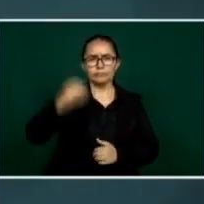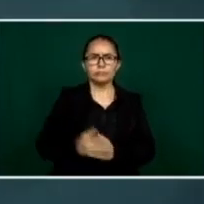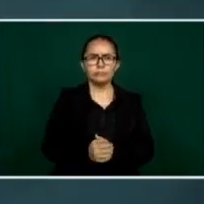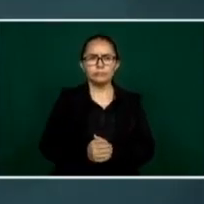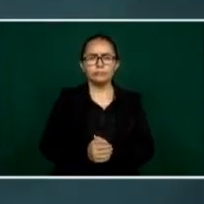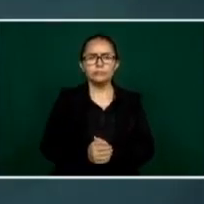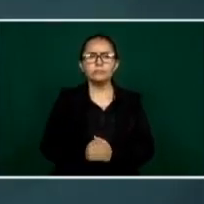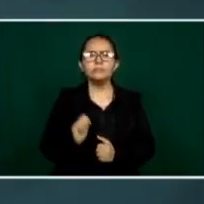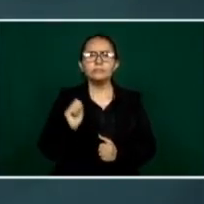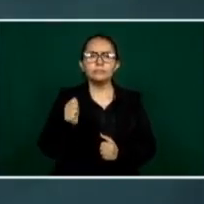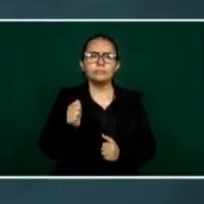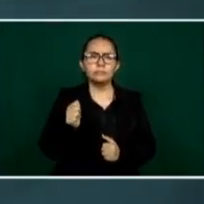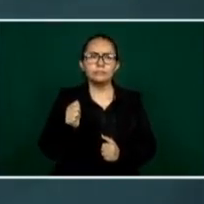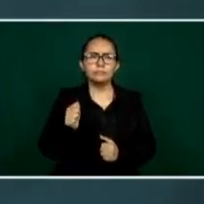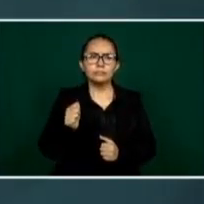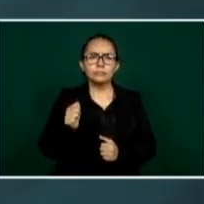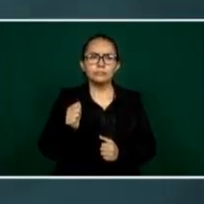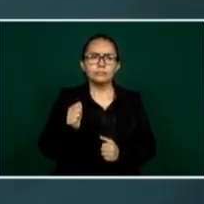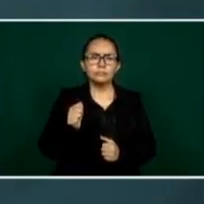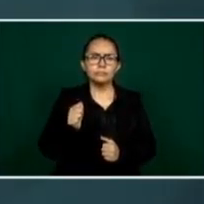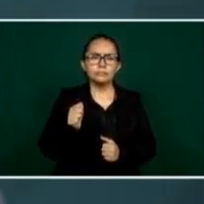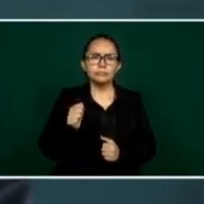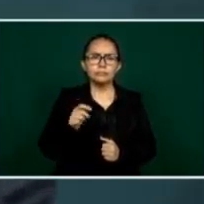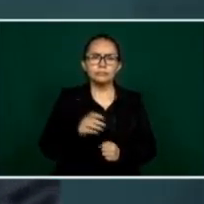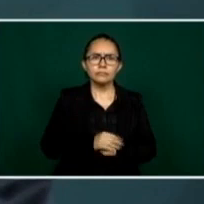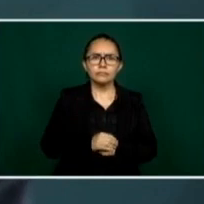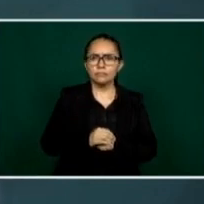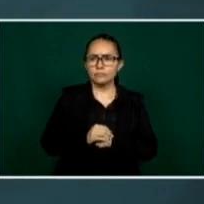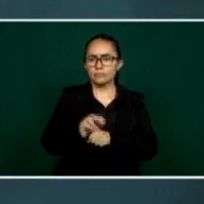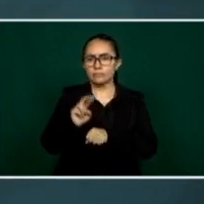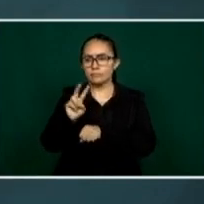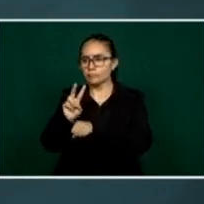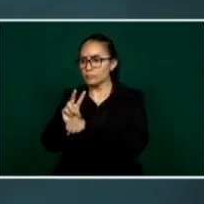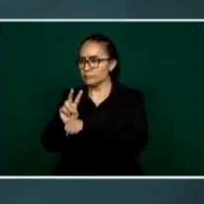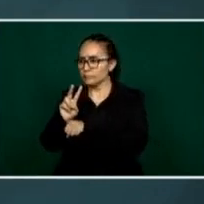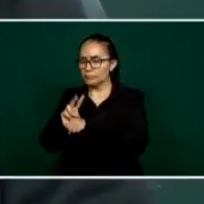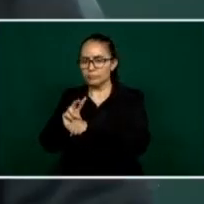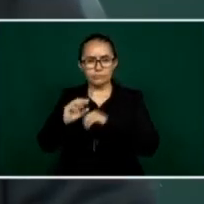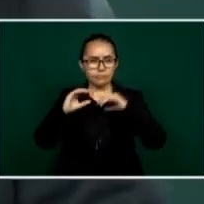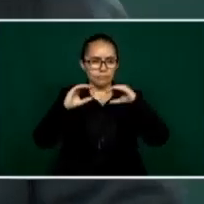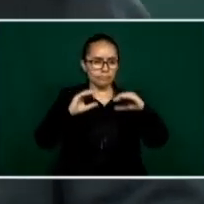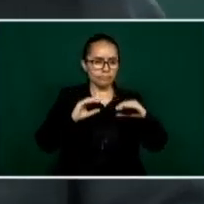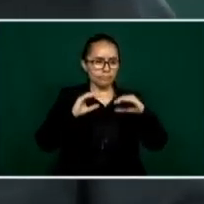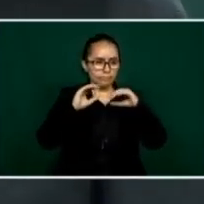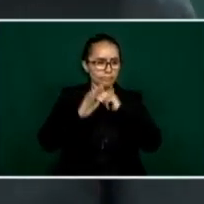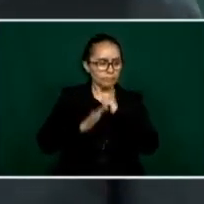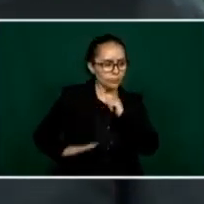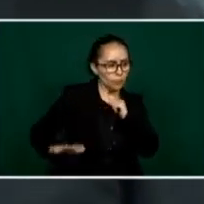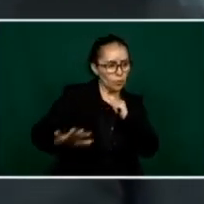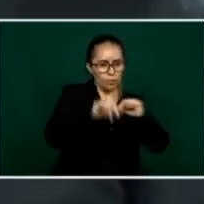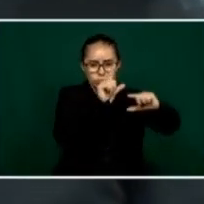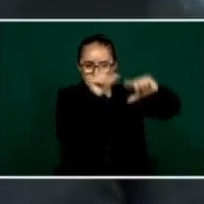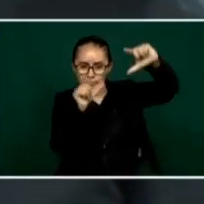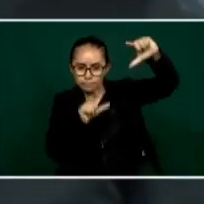que va a significar tener más elementos en todo el país,